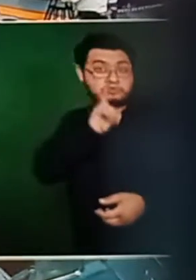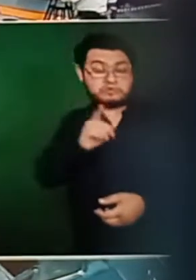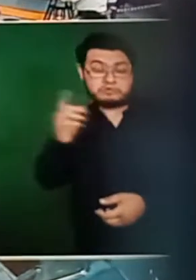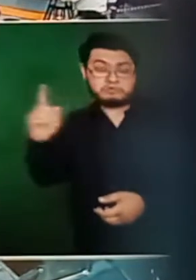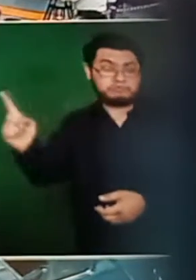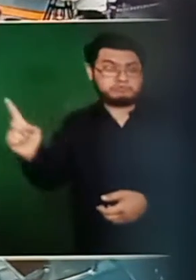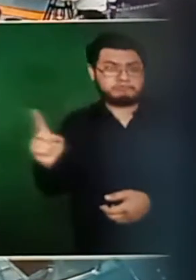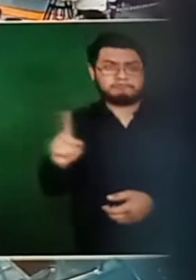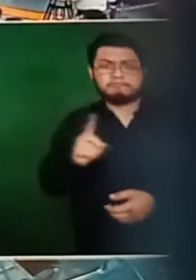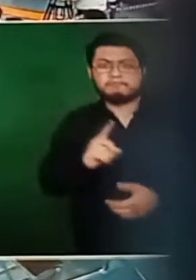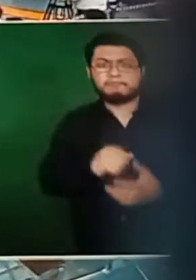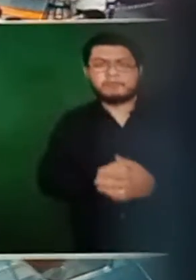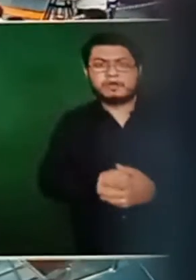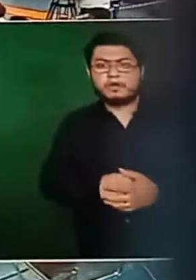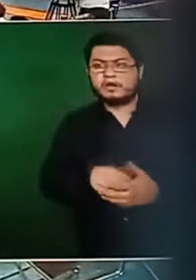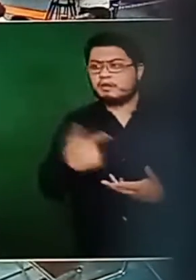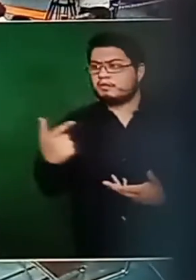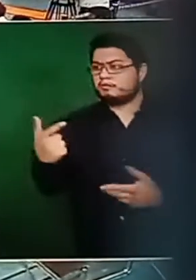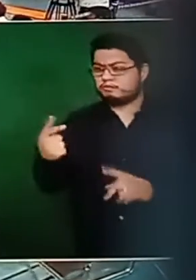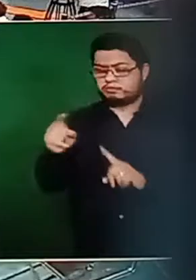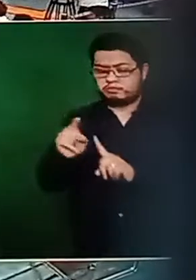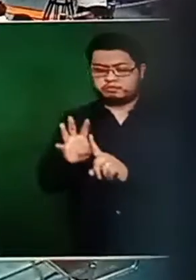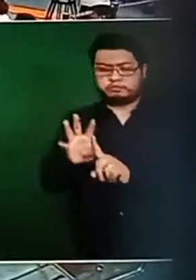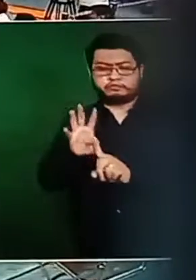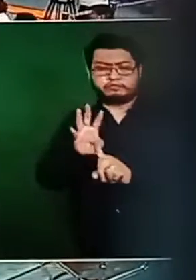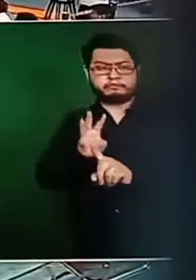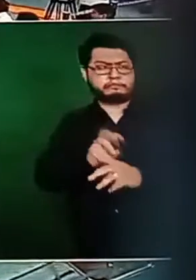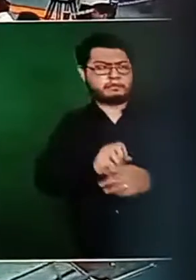con sus morrales atravesados